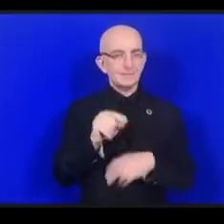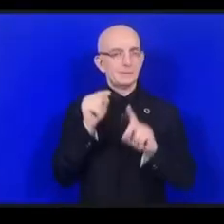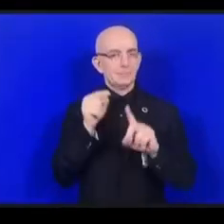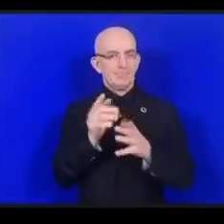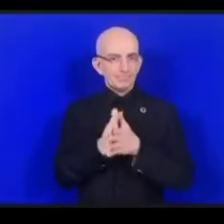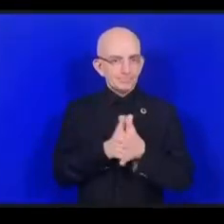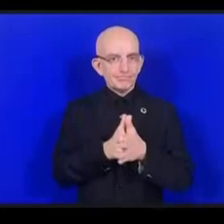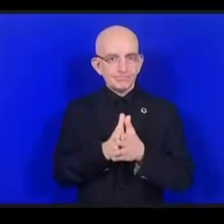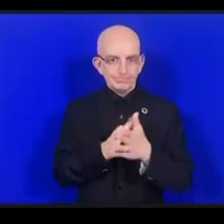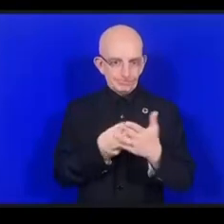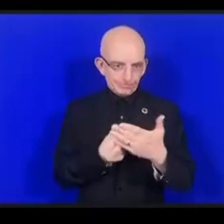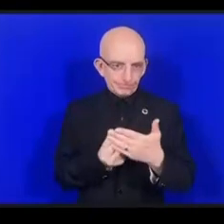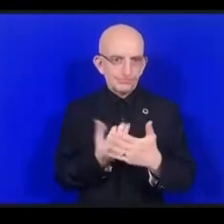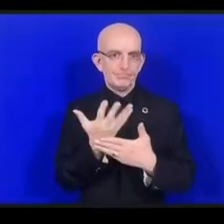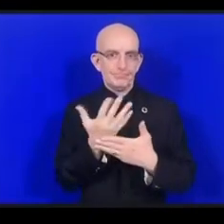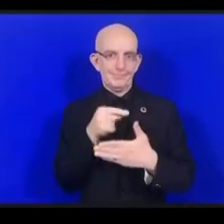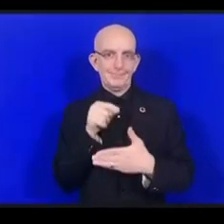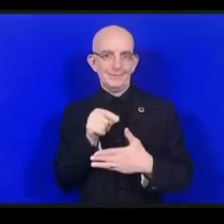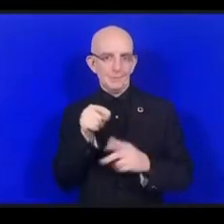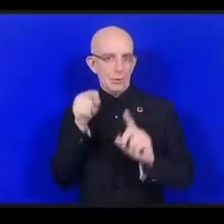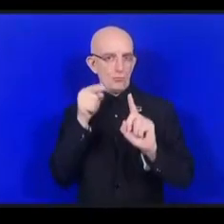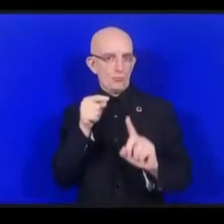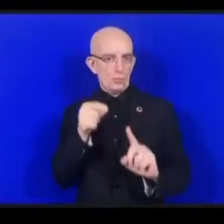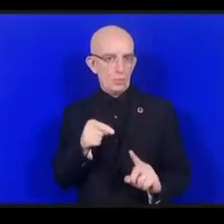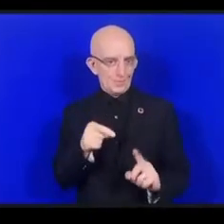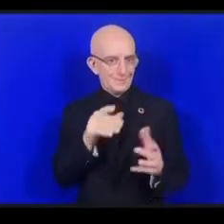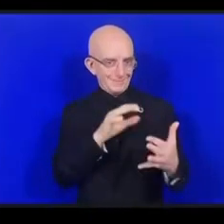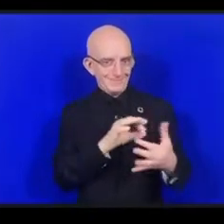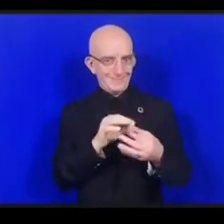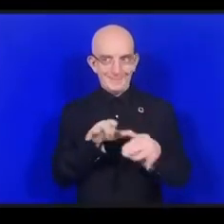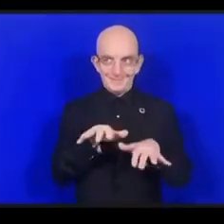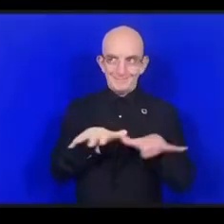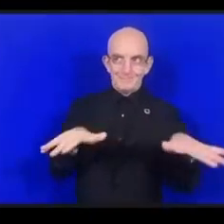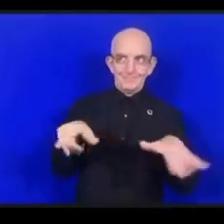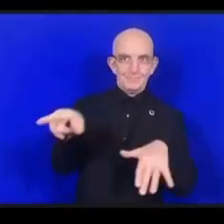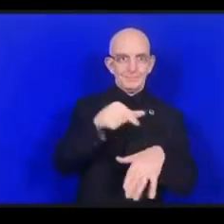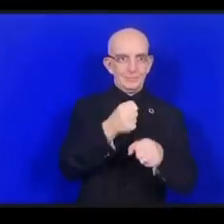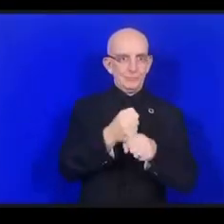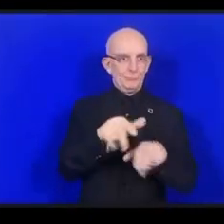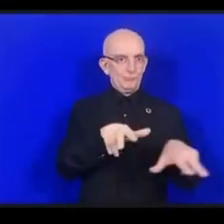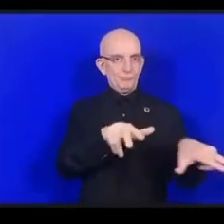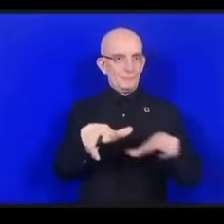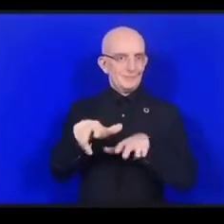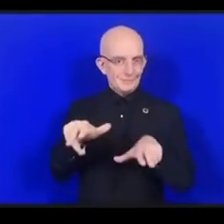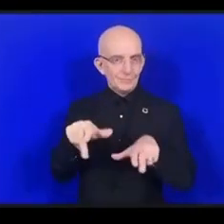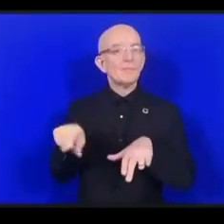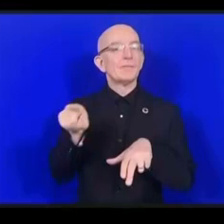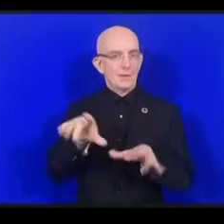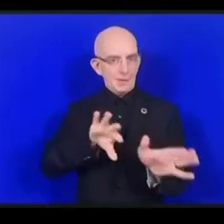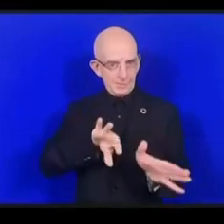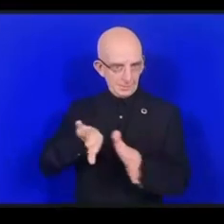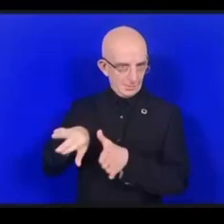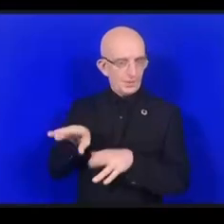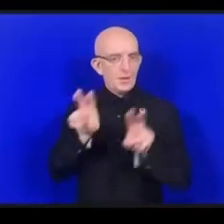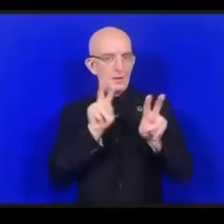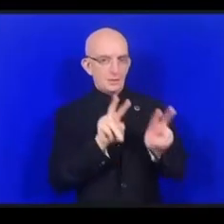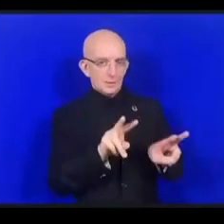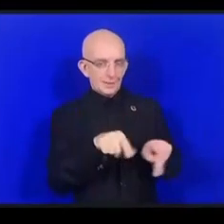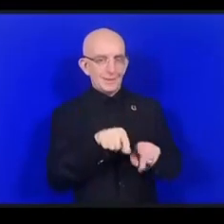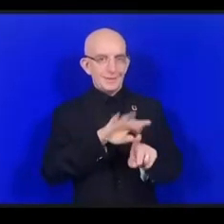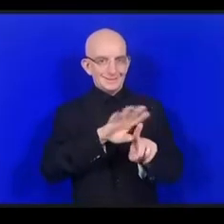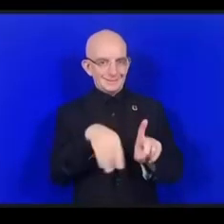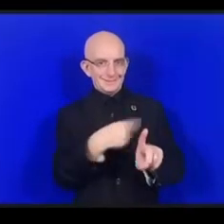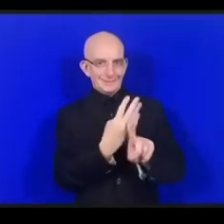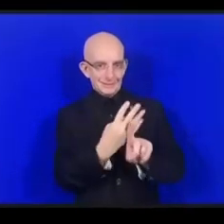cosas prácticas si comenzamos entonces a ver las ods a los ods para ver cómo el internet de las cosas se